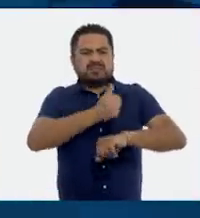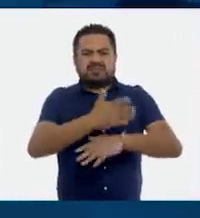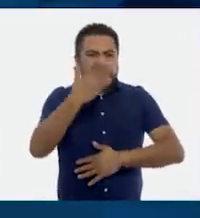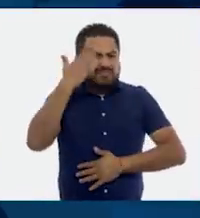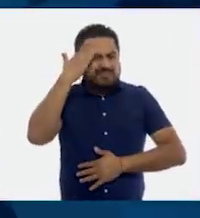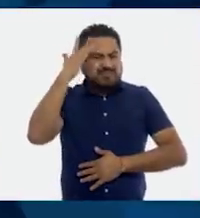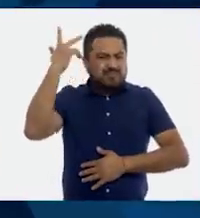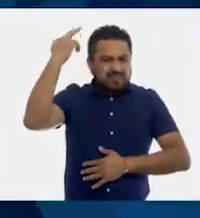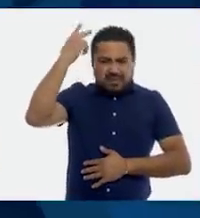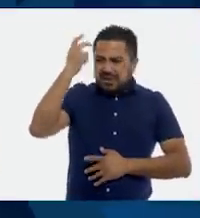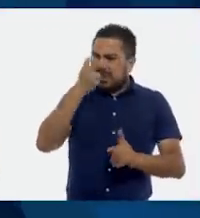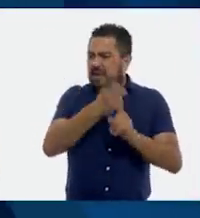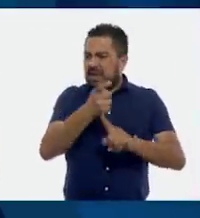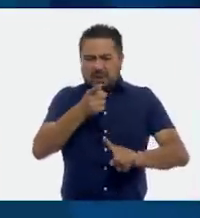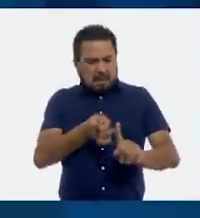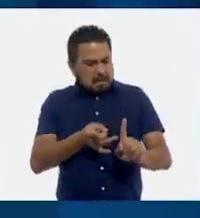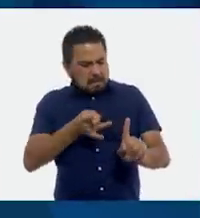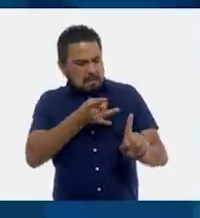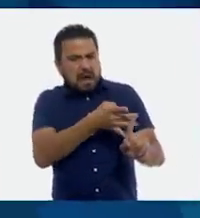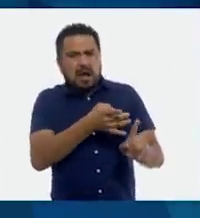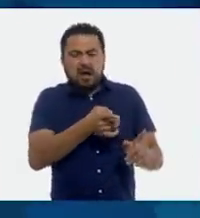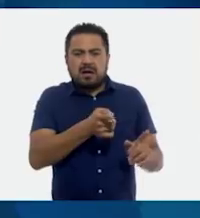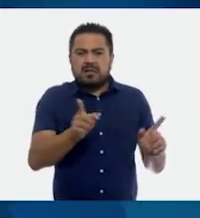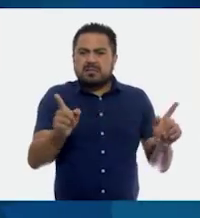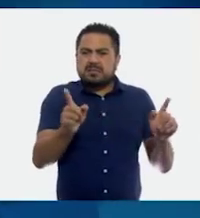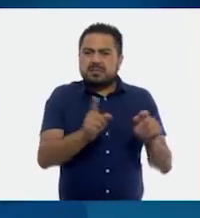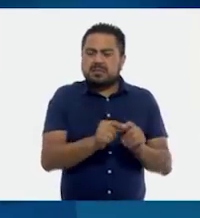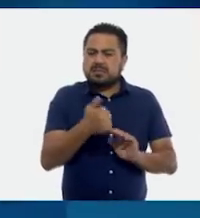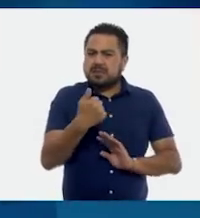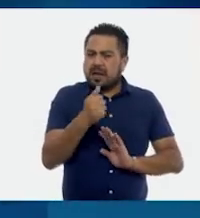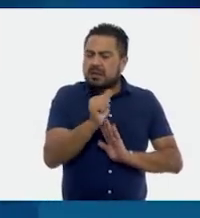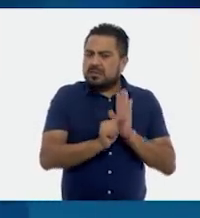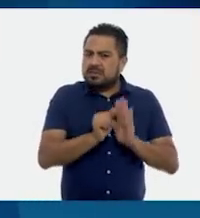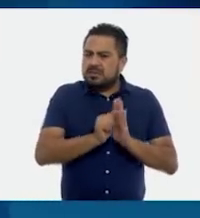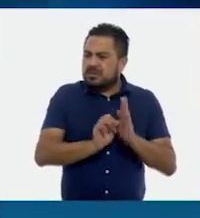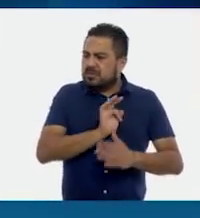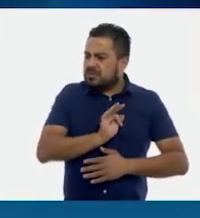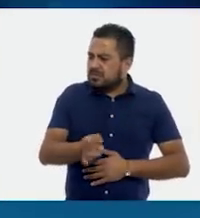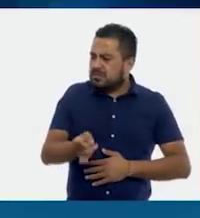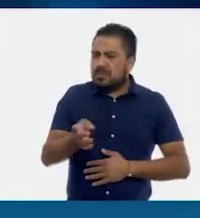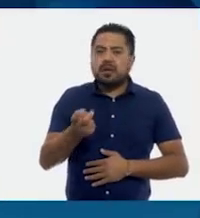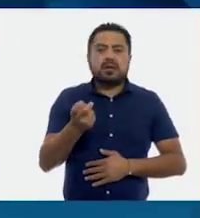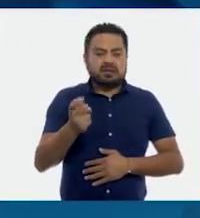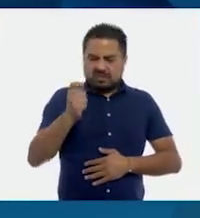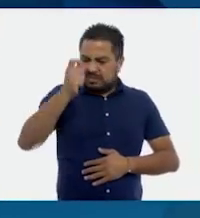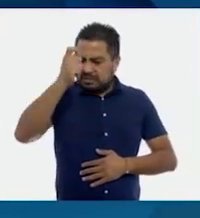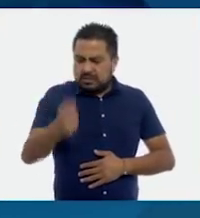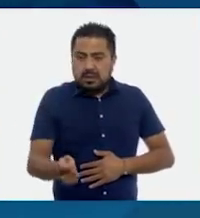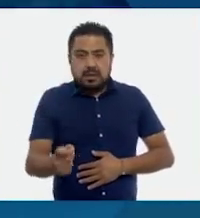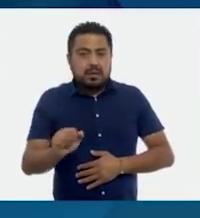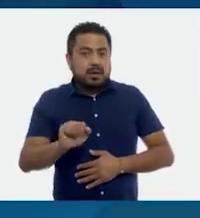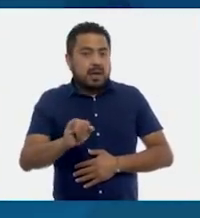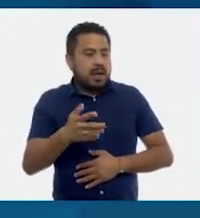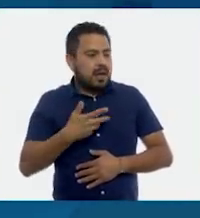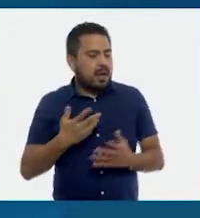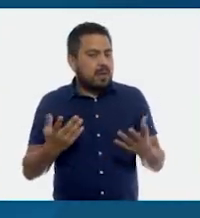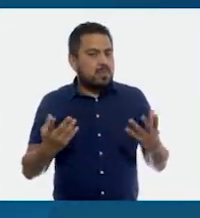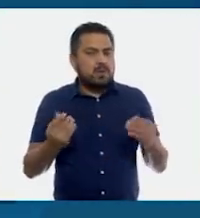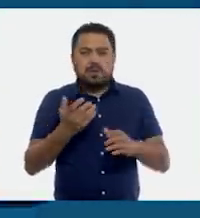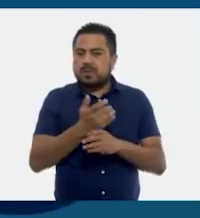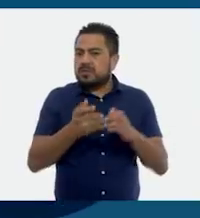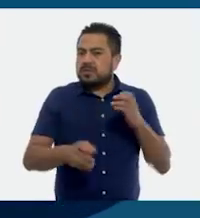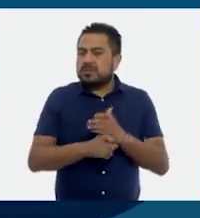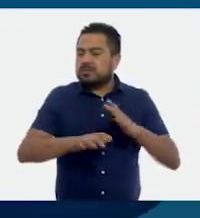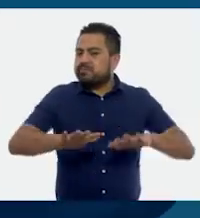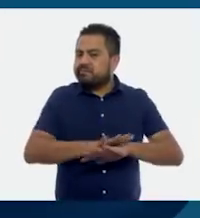porfirista fue derrotada en solo 6 meses. Eso significa que en efecto había muchas cosas